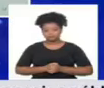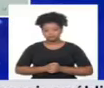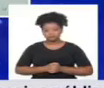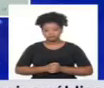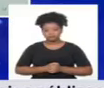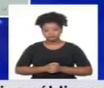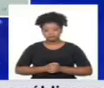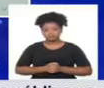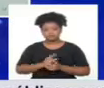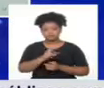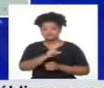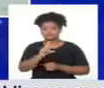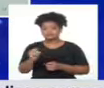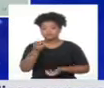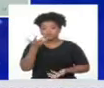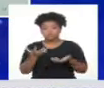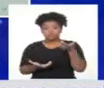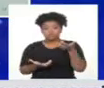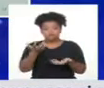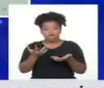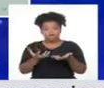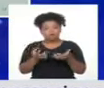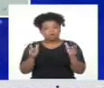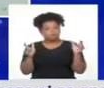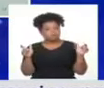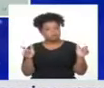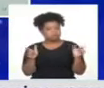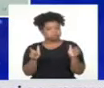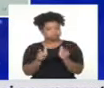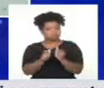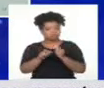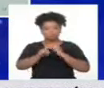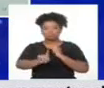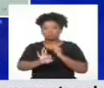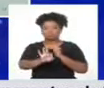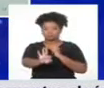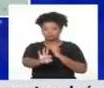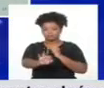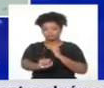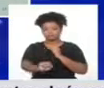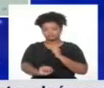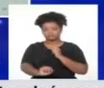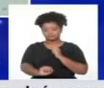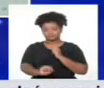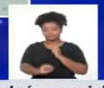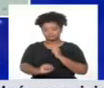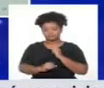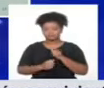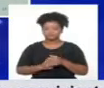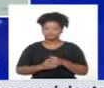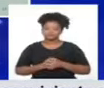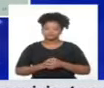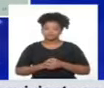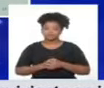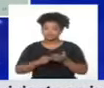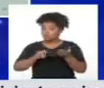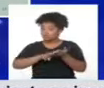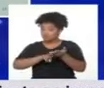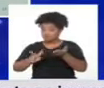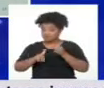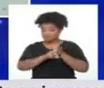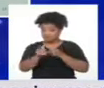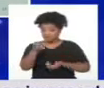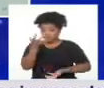Cienfuegos disminuyen 2 los casos autóctonos, 18 ayer. De todas formas, esta es una provincia que